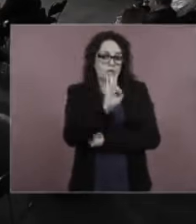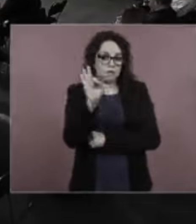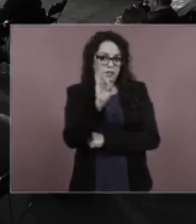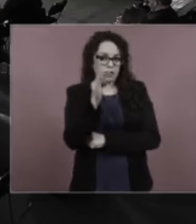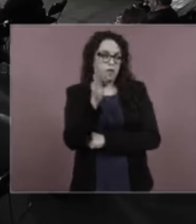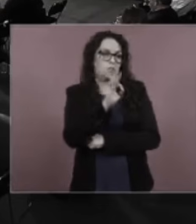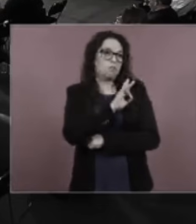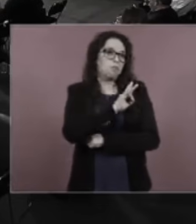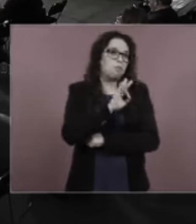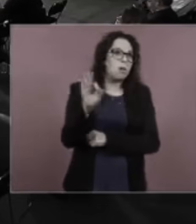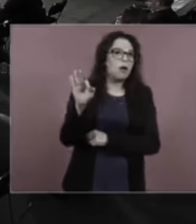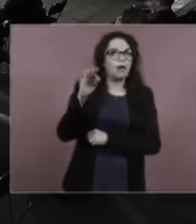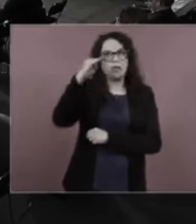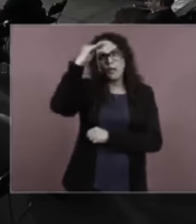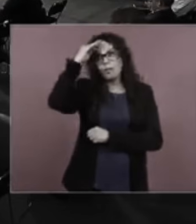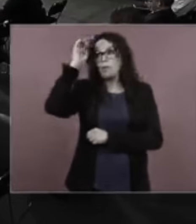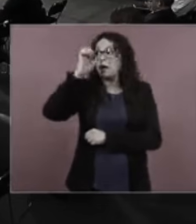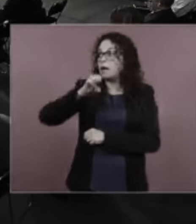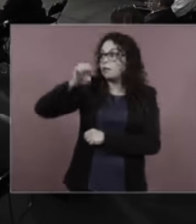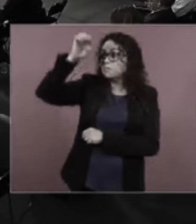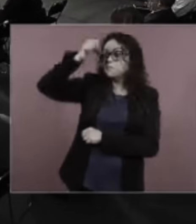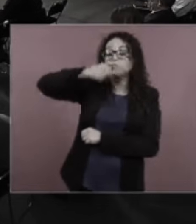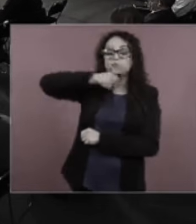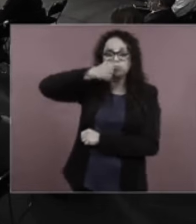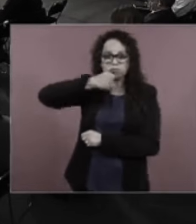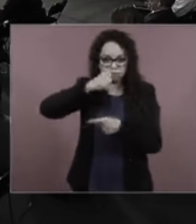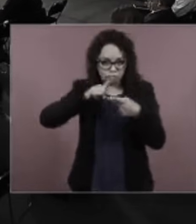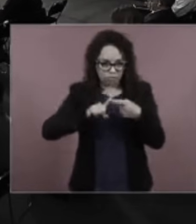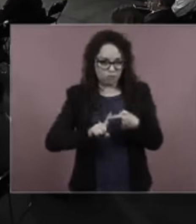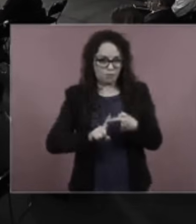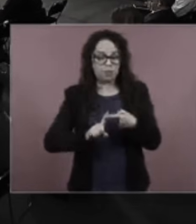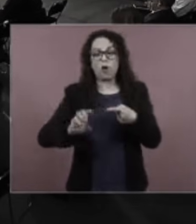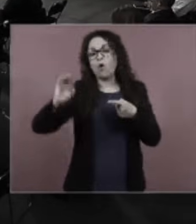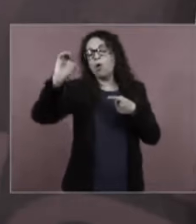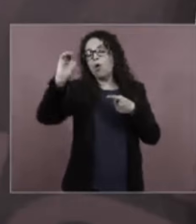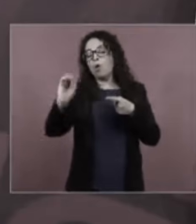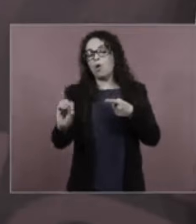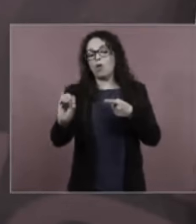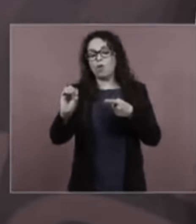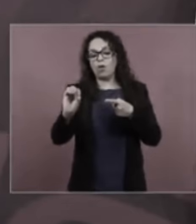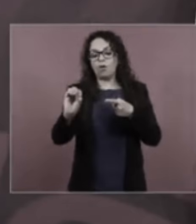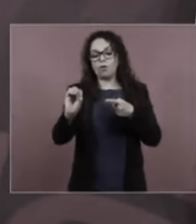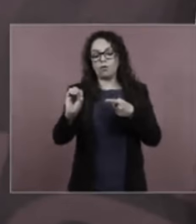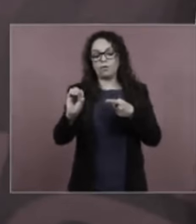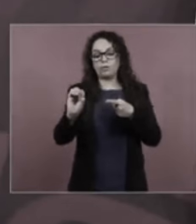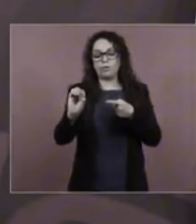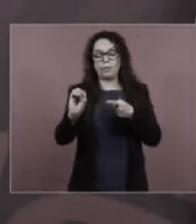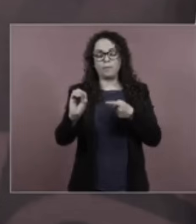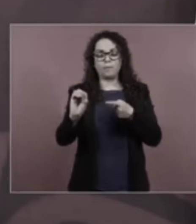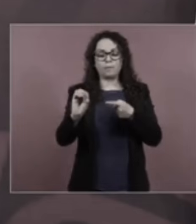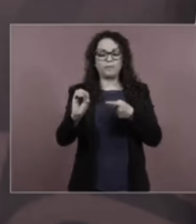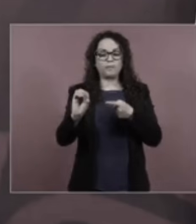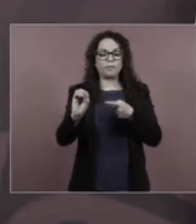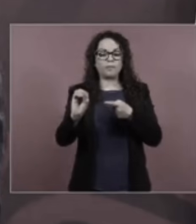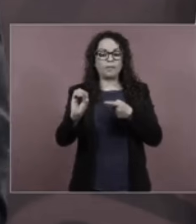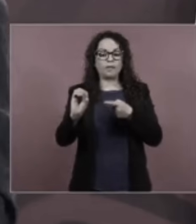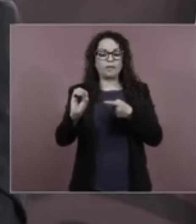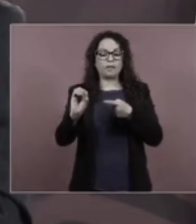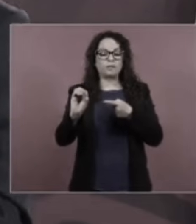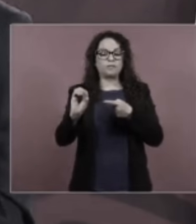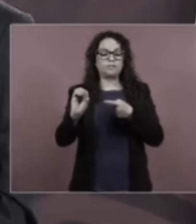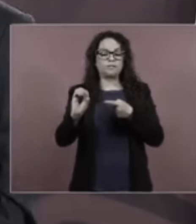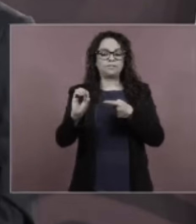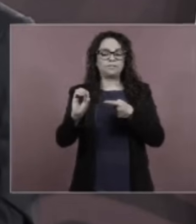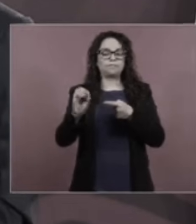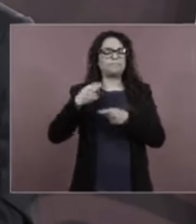mayores por ejemplo antes de que tomáramos la decisión de que se apoyara